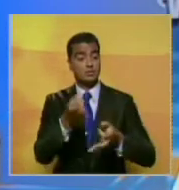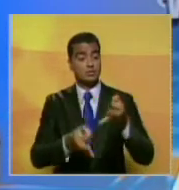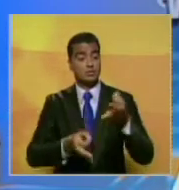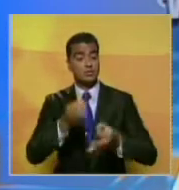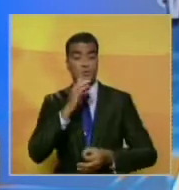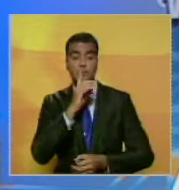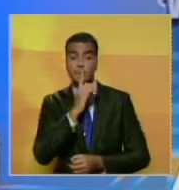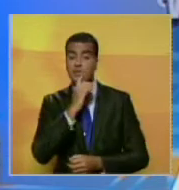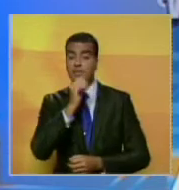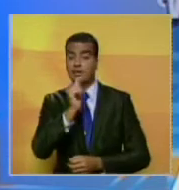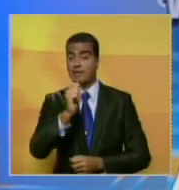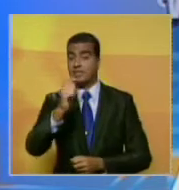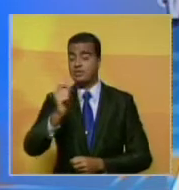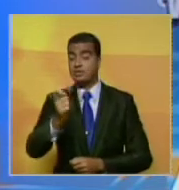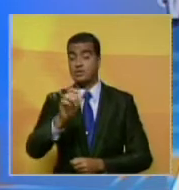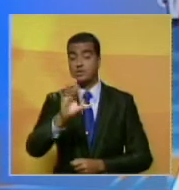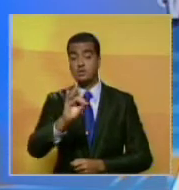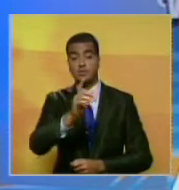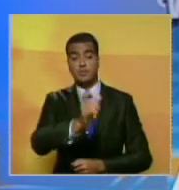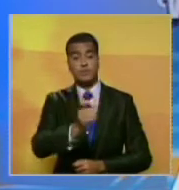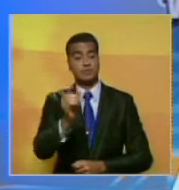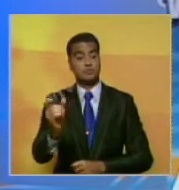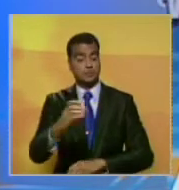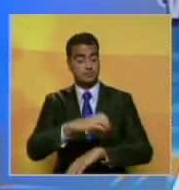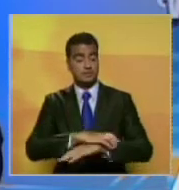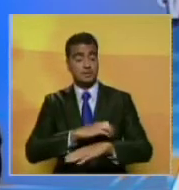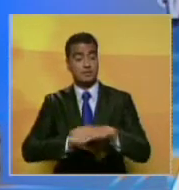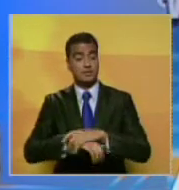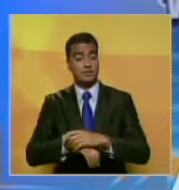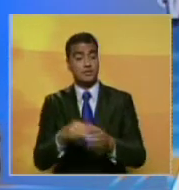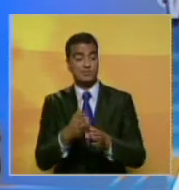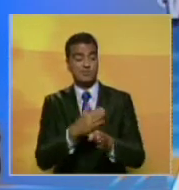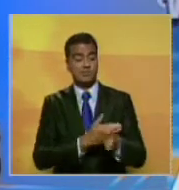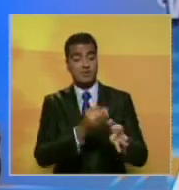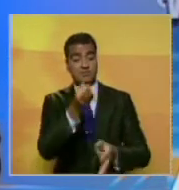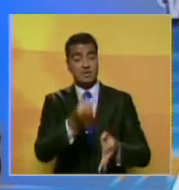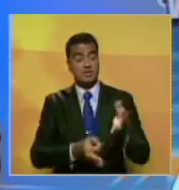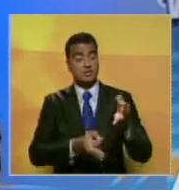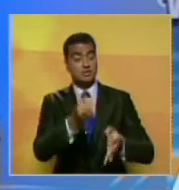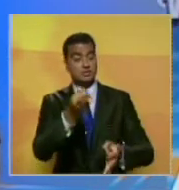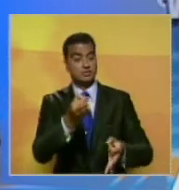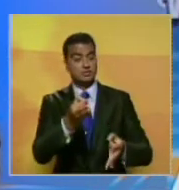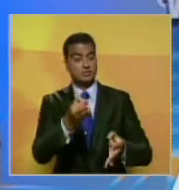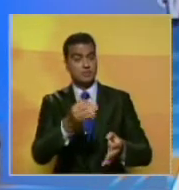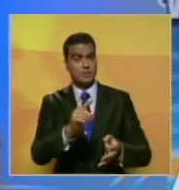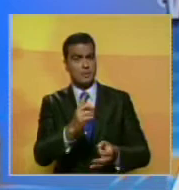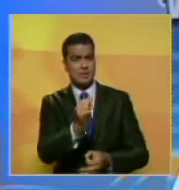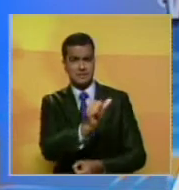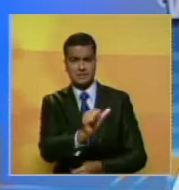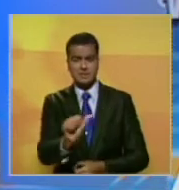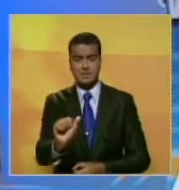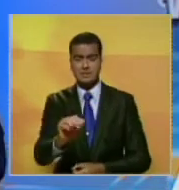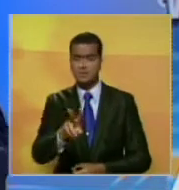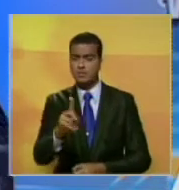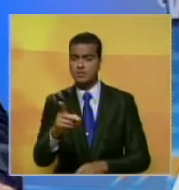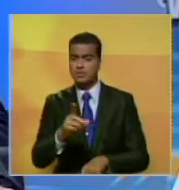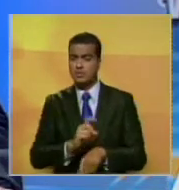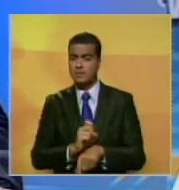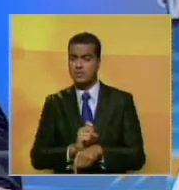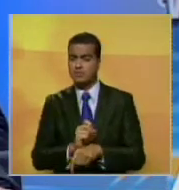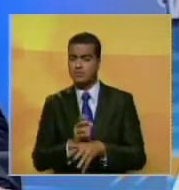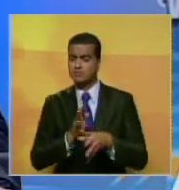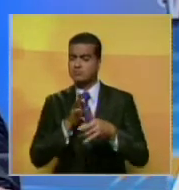Andreina Tarazón, informó que 18 personas han sido detenidas tras las fiscalizaciones realizadas durante la primera semana de la segunda fase de la